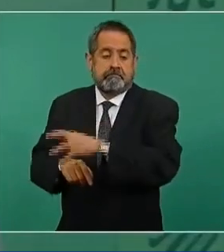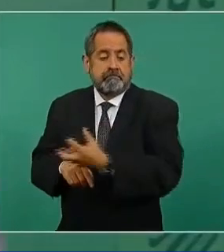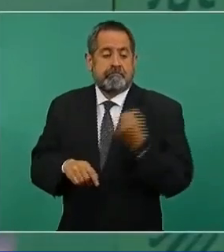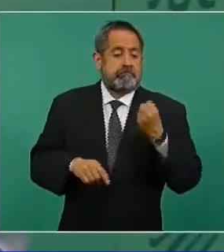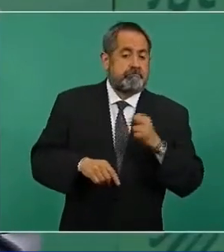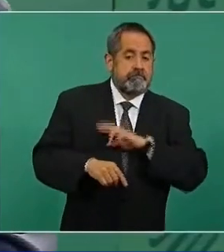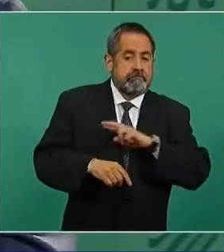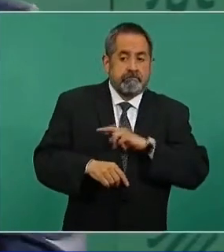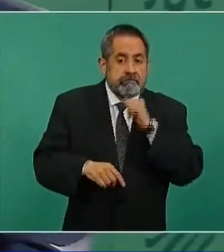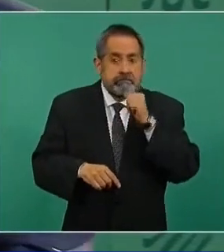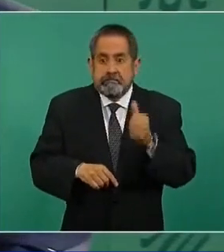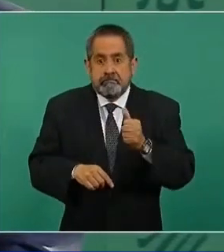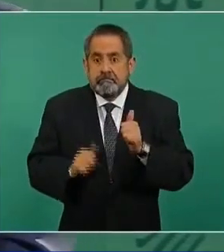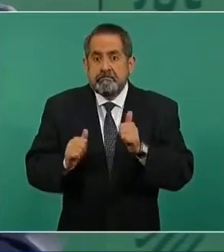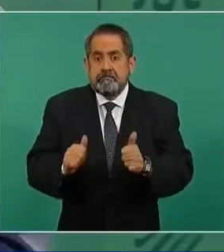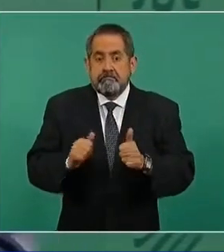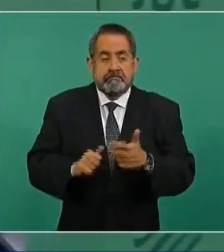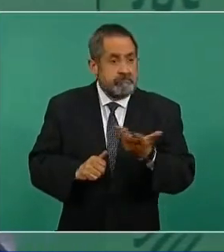Yo digo siempre